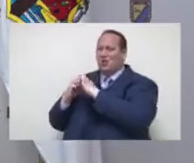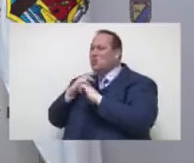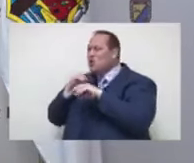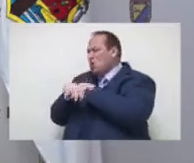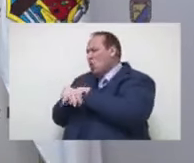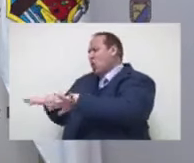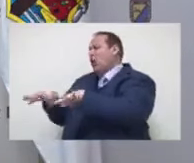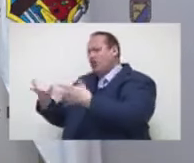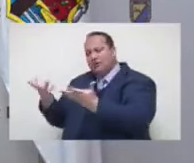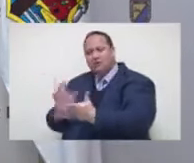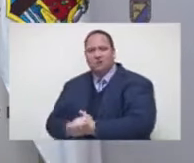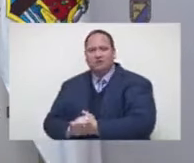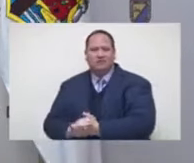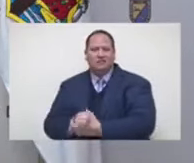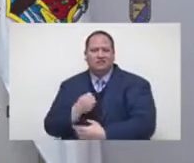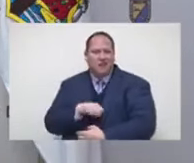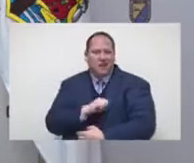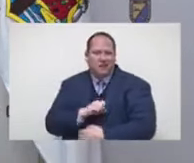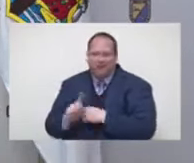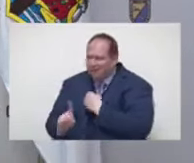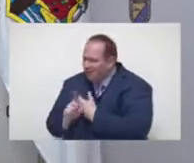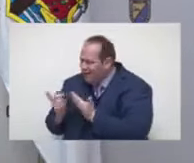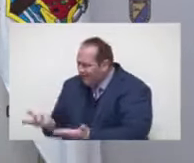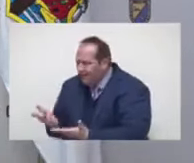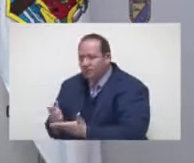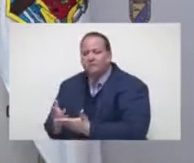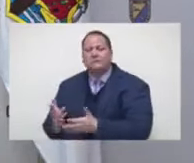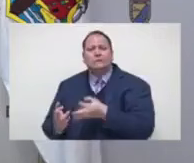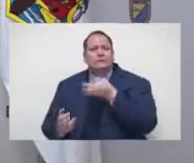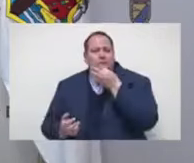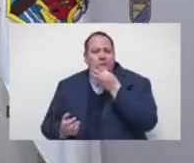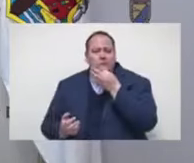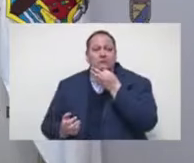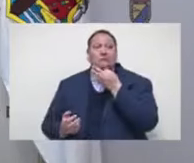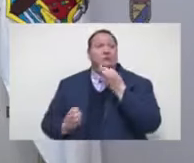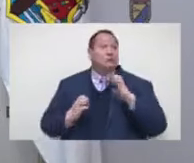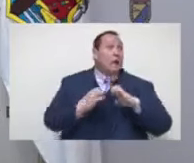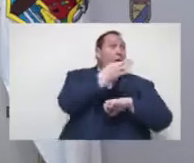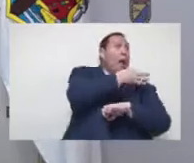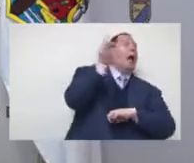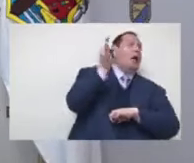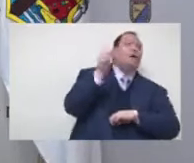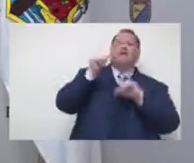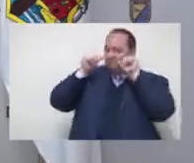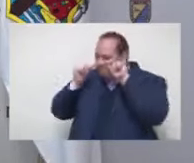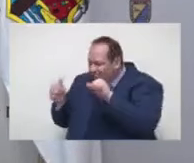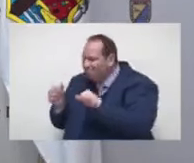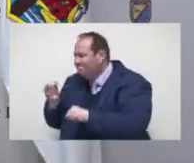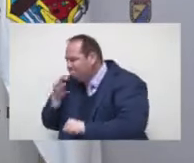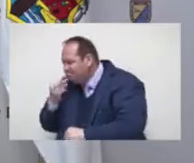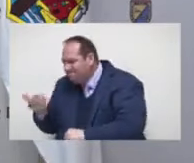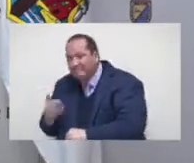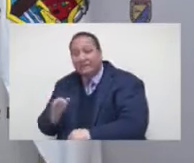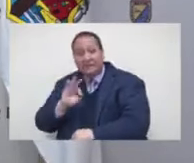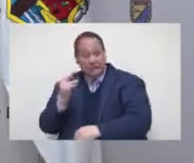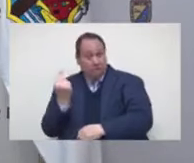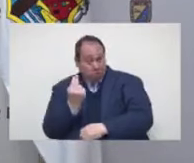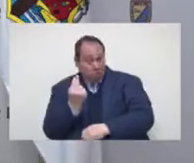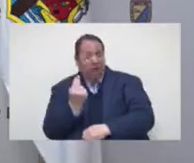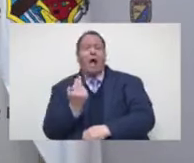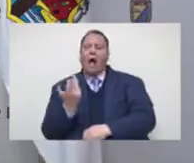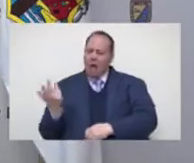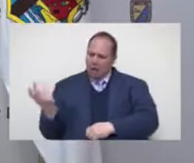sanitaria. Entonces, eso nos permitió inmediatamente atender la problemática. Entonces, en caso de ser necesario, lo vamos a